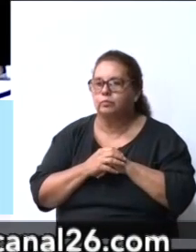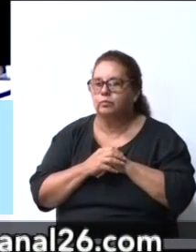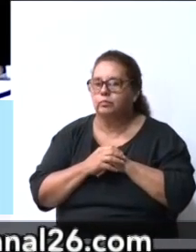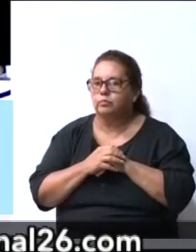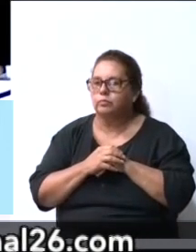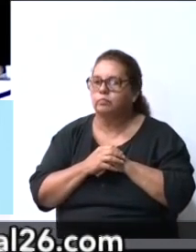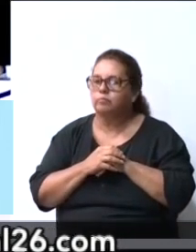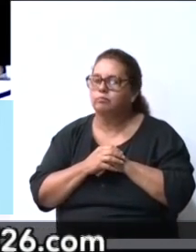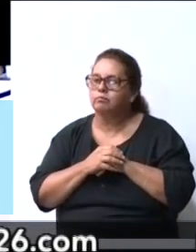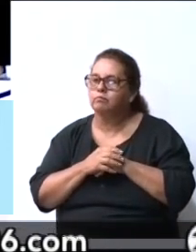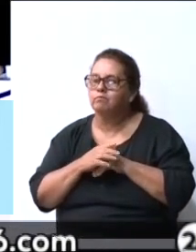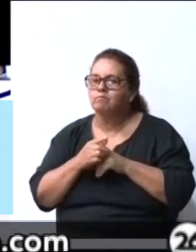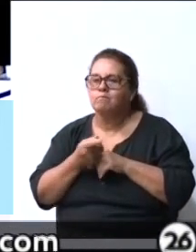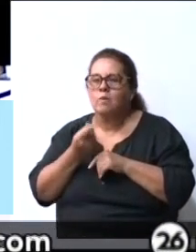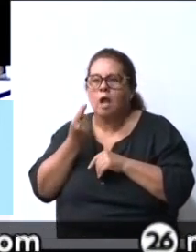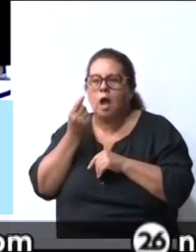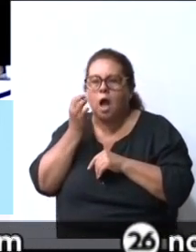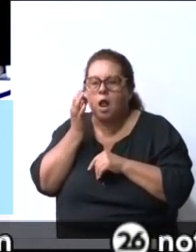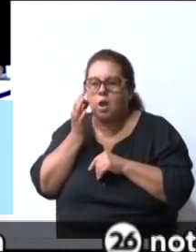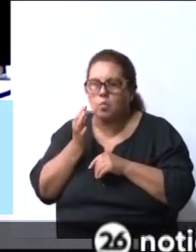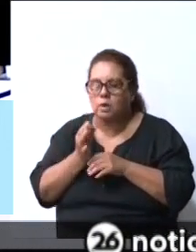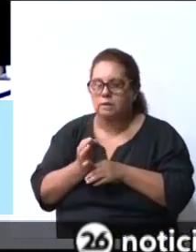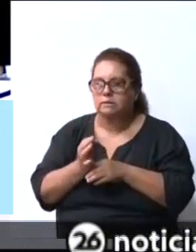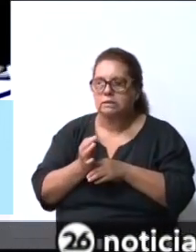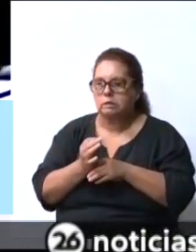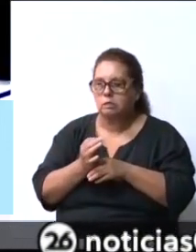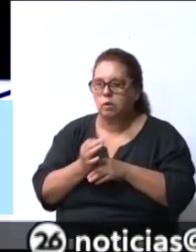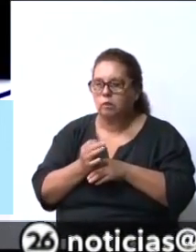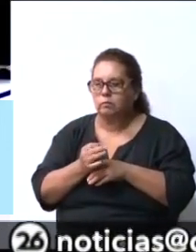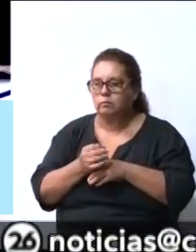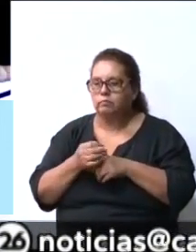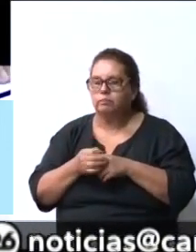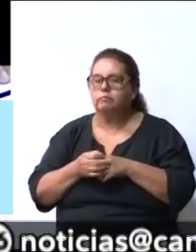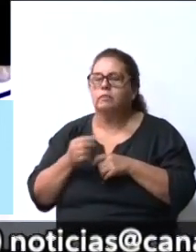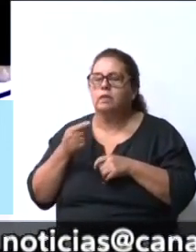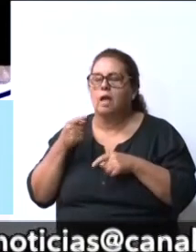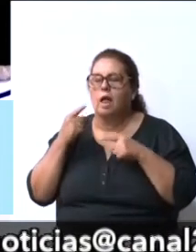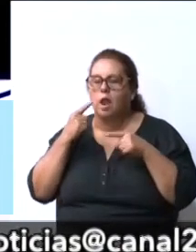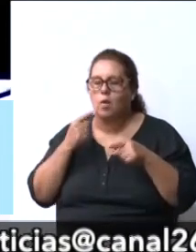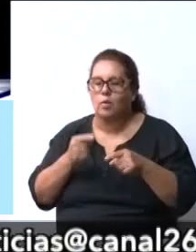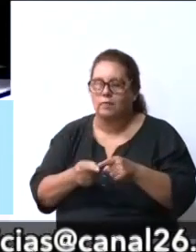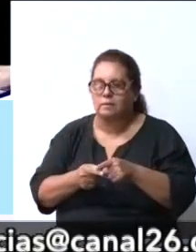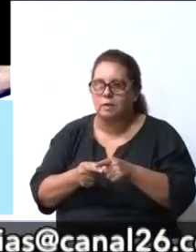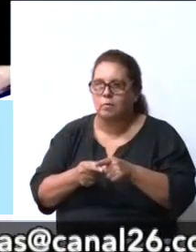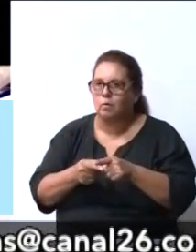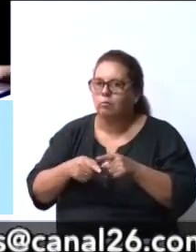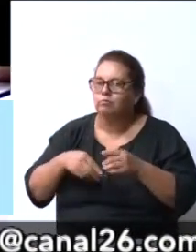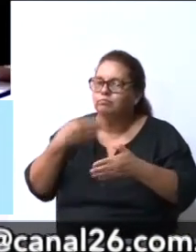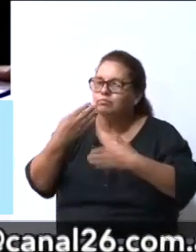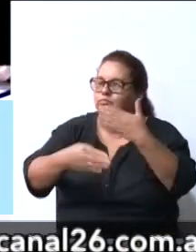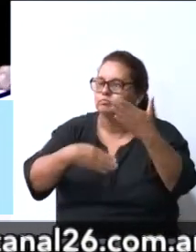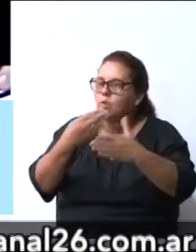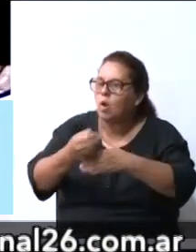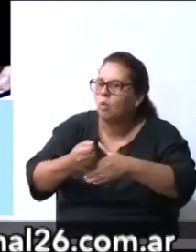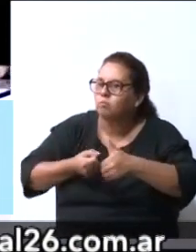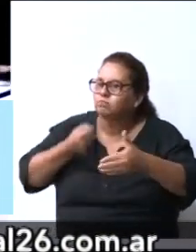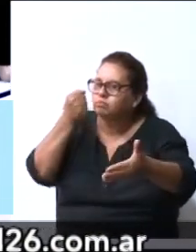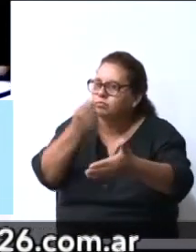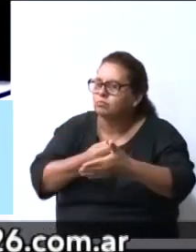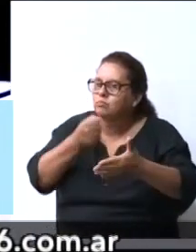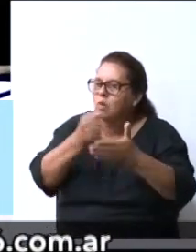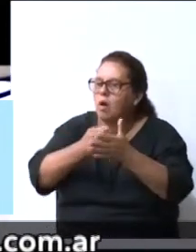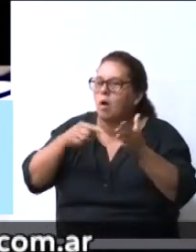Con la equidad como objetivo, en estos 16 años también logramos grandes avances en la lucha por una ciudad cada vez